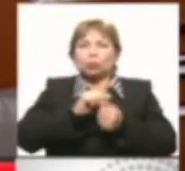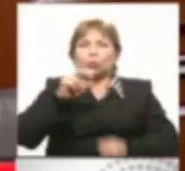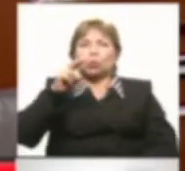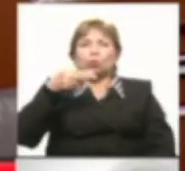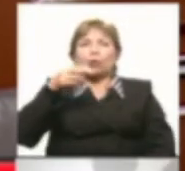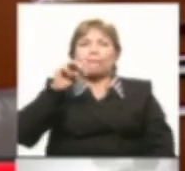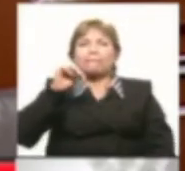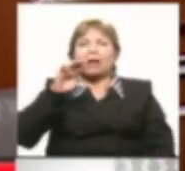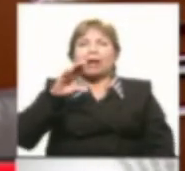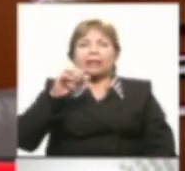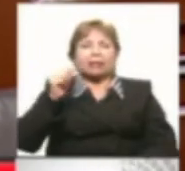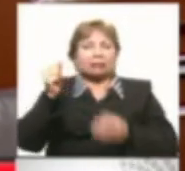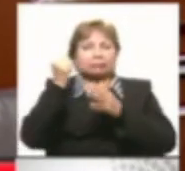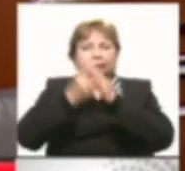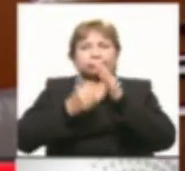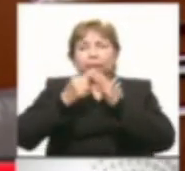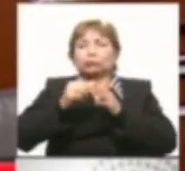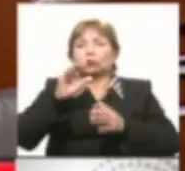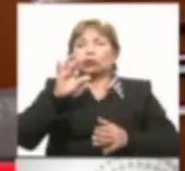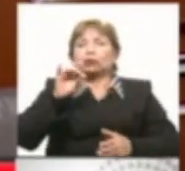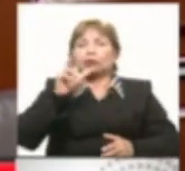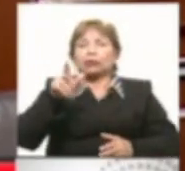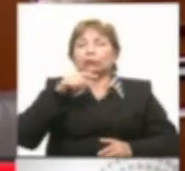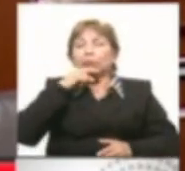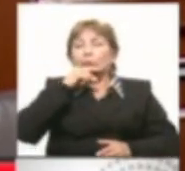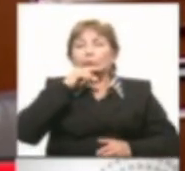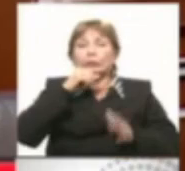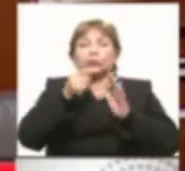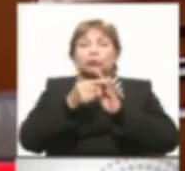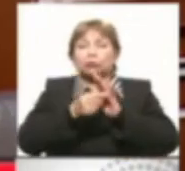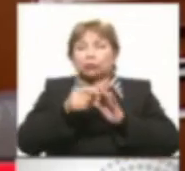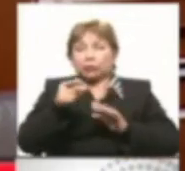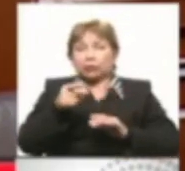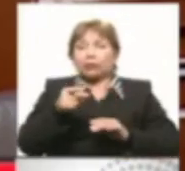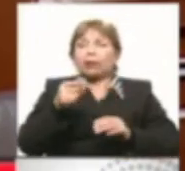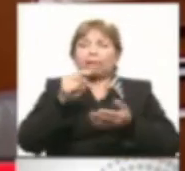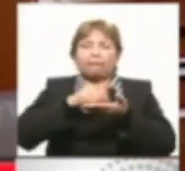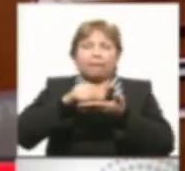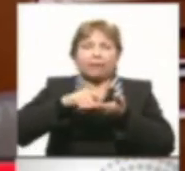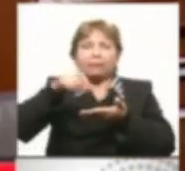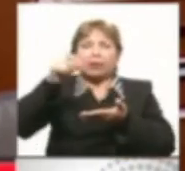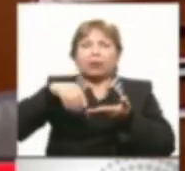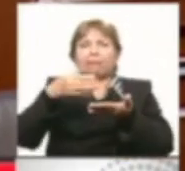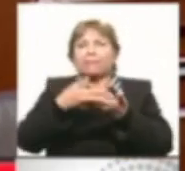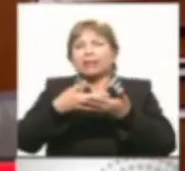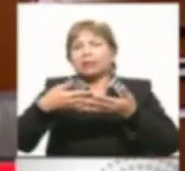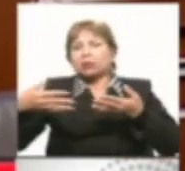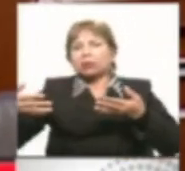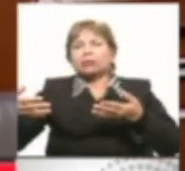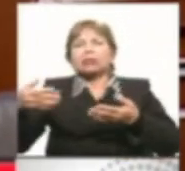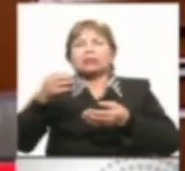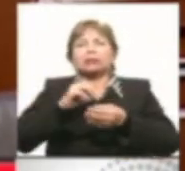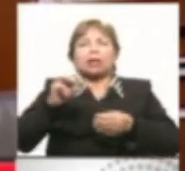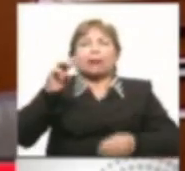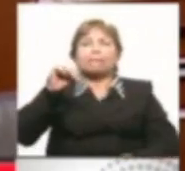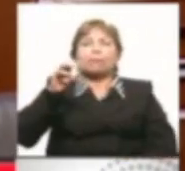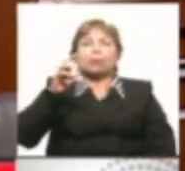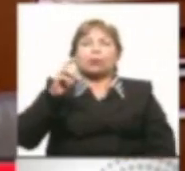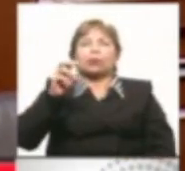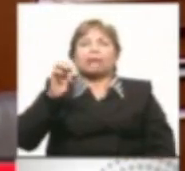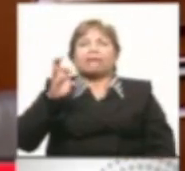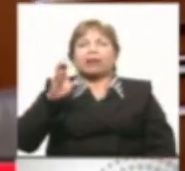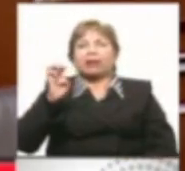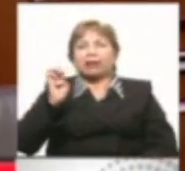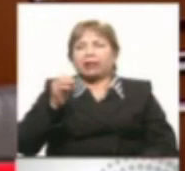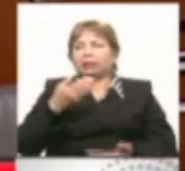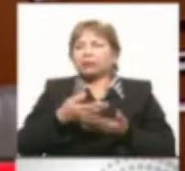Lucanamarca en 1983 y su suegra y su señora han firmado el planillón de adhesión al Movadef y